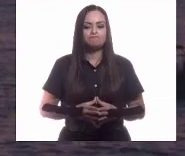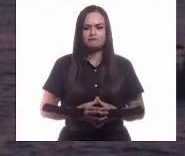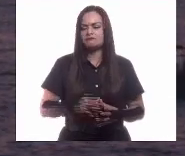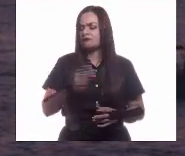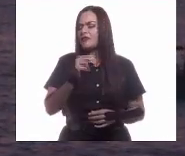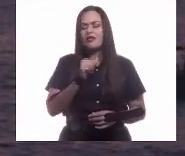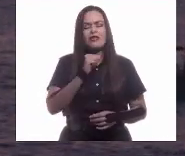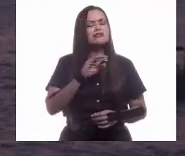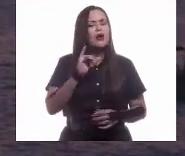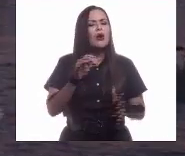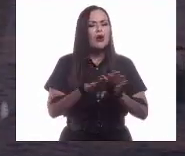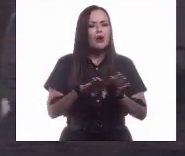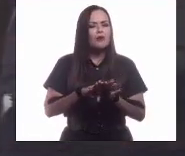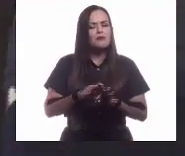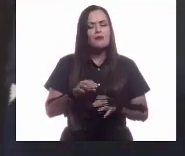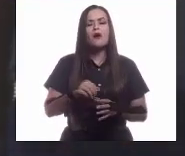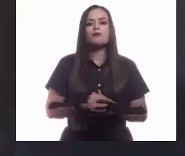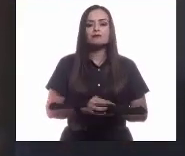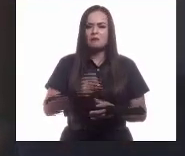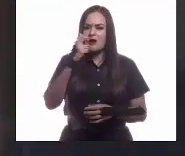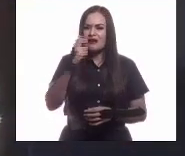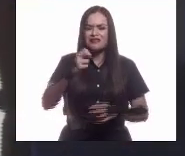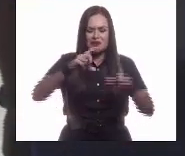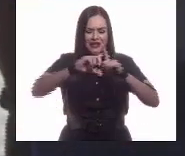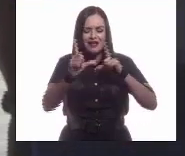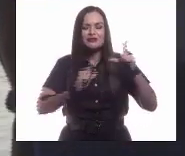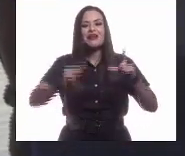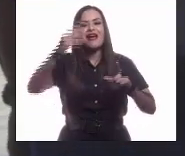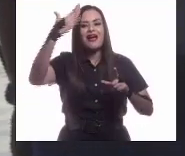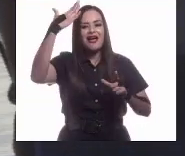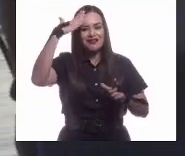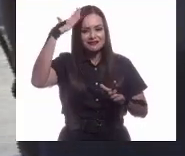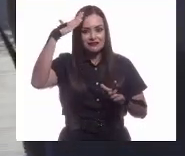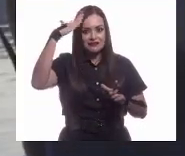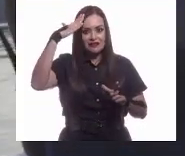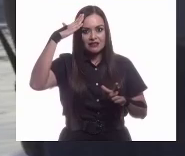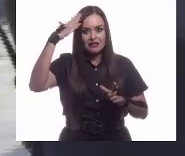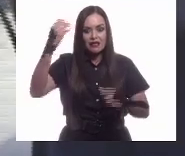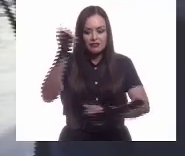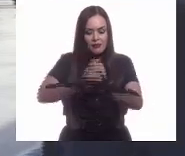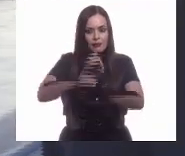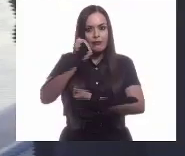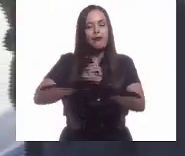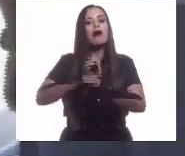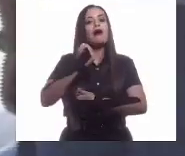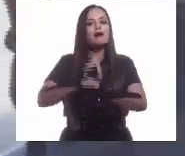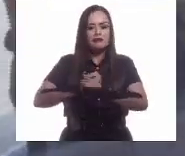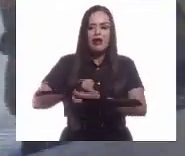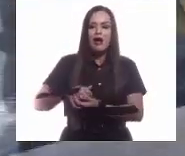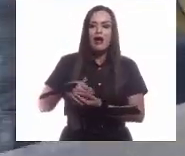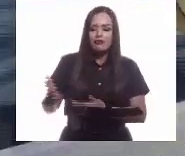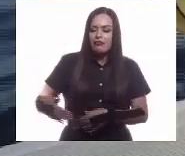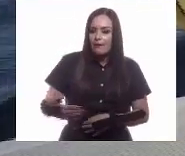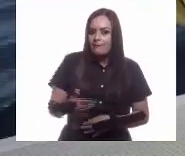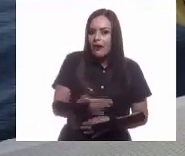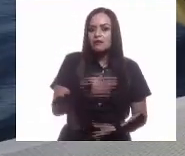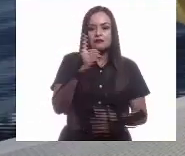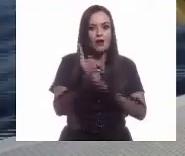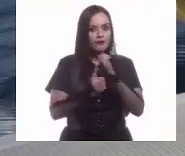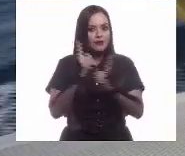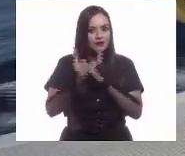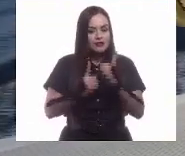duda. Por eso seguimos siendo líderes nacionales en la organización de torneos de pesca y también internacionales de pesca